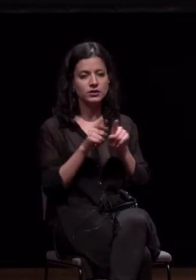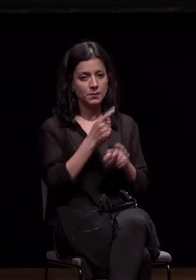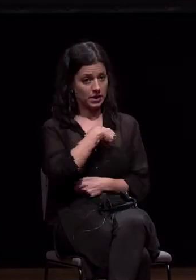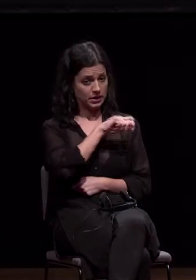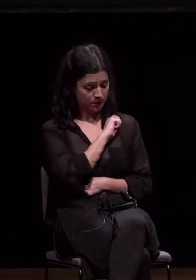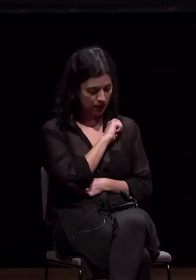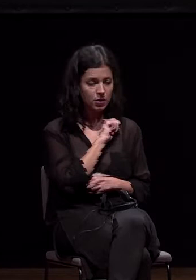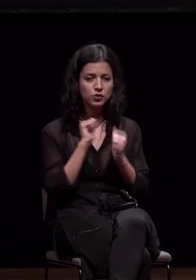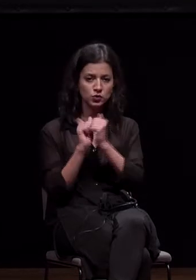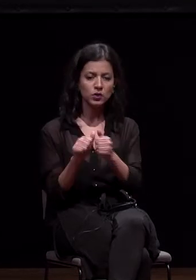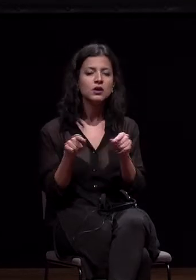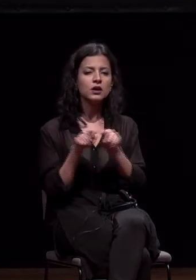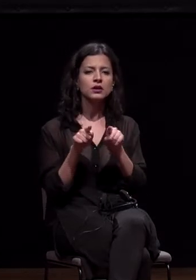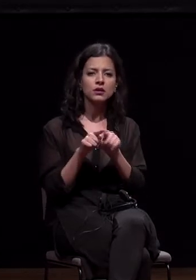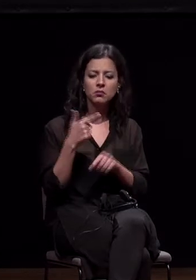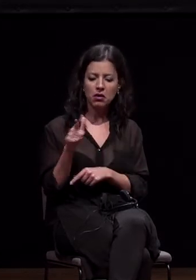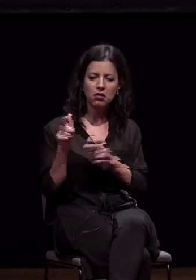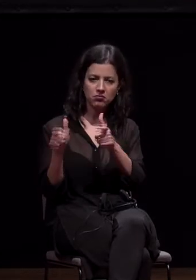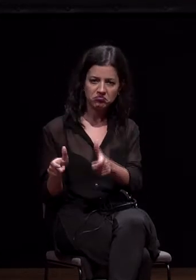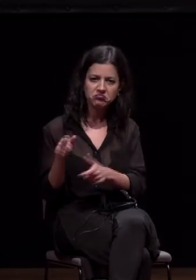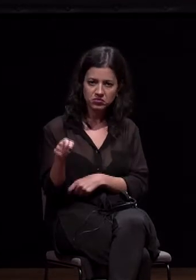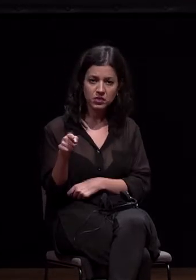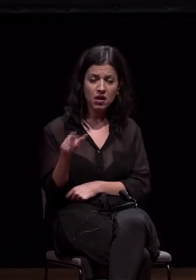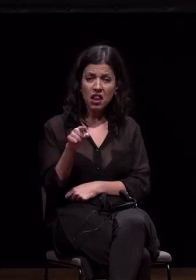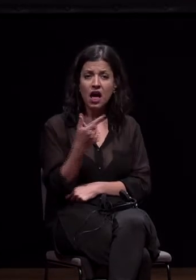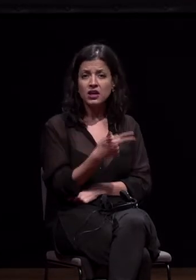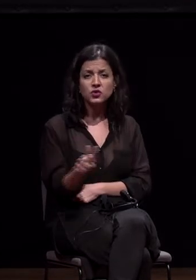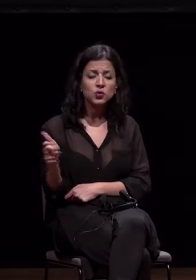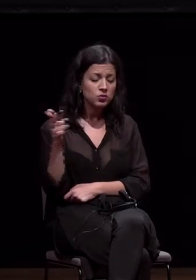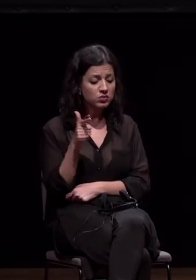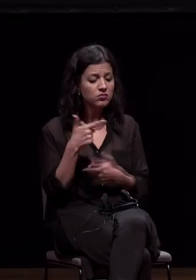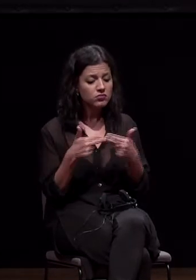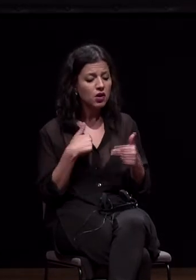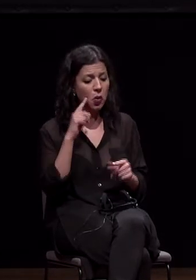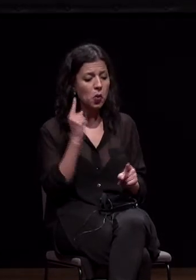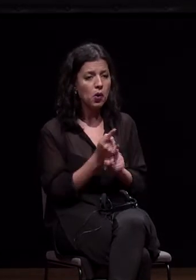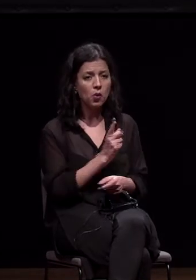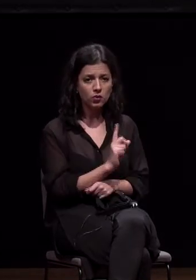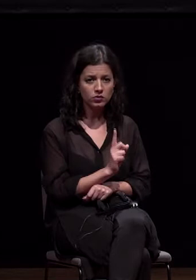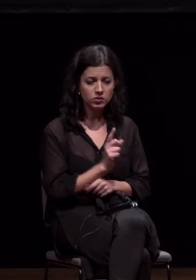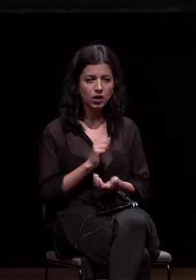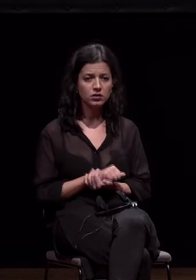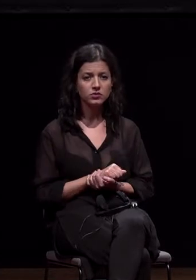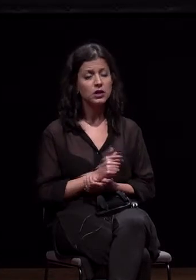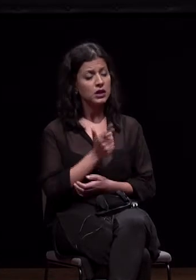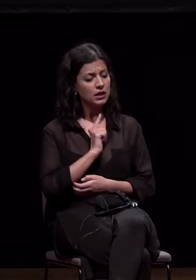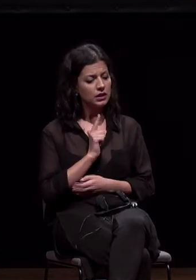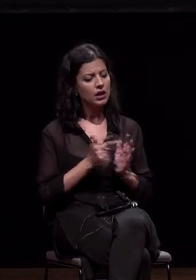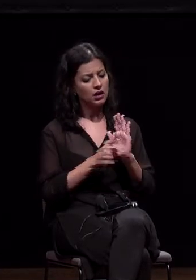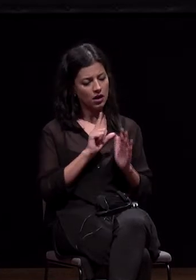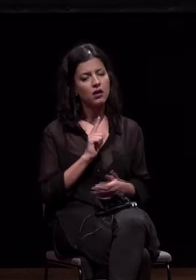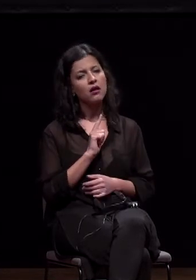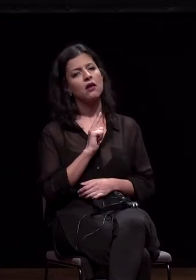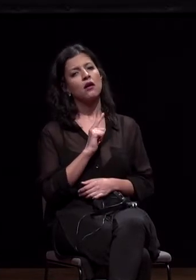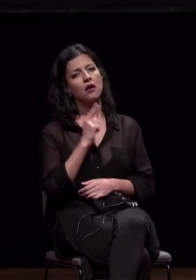punto, y en Canarias también, lo que no hay es sitios donde encontrarnos, sitios que no estén mediatizados o